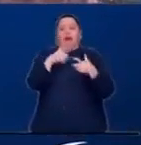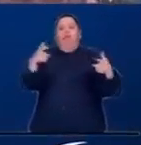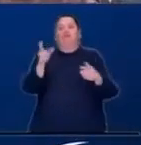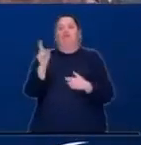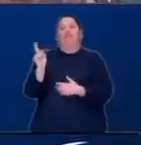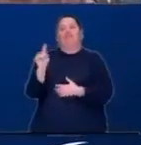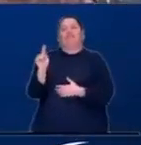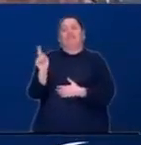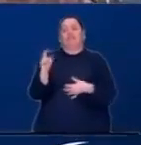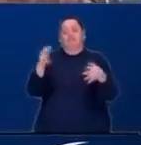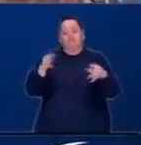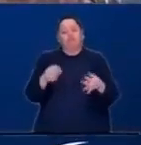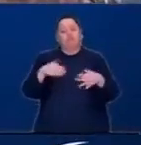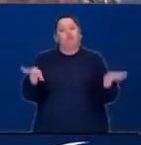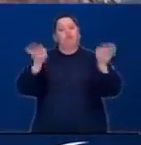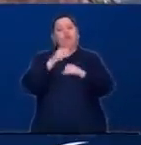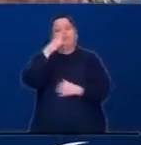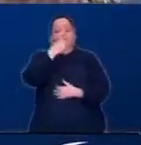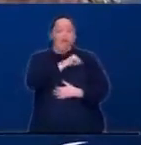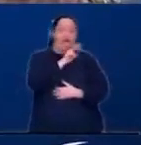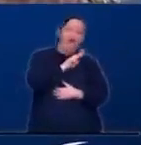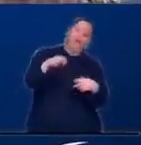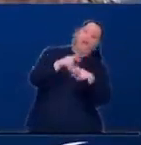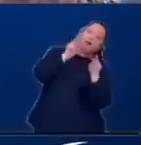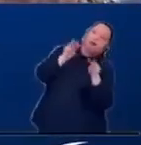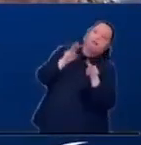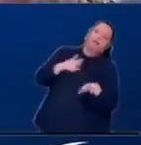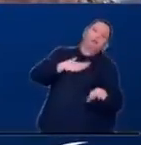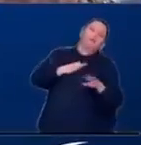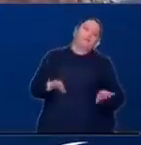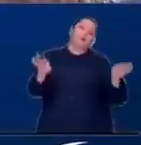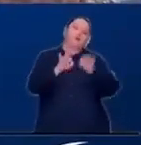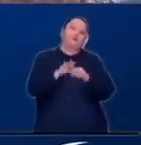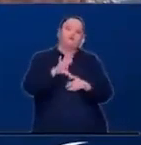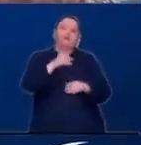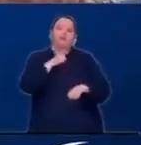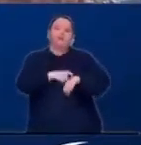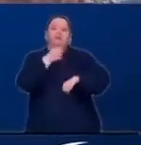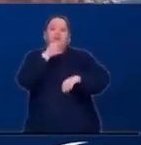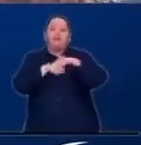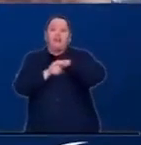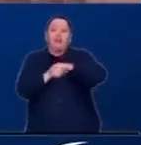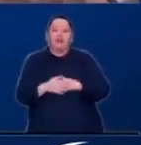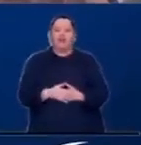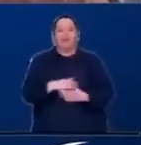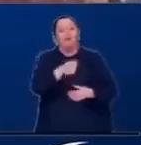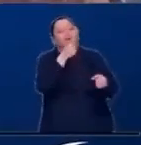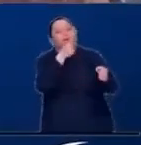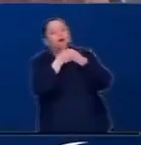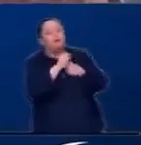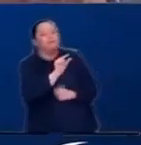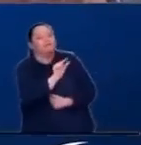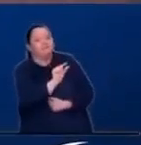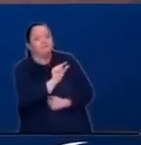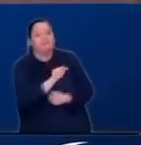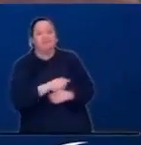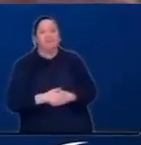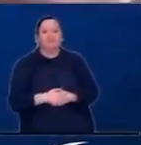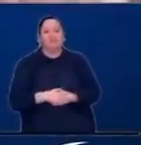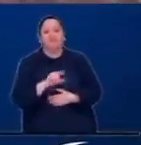porque sí me importa lo que pueda ver mi hija en un parque. Muchas gracias por su tiempo aquí en Noticias Caracol. Querida periodista, ¿me regala un segundo?